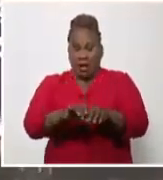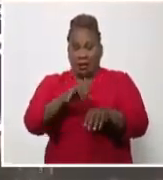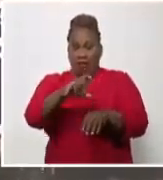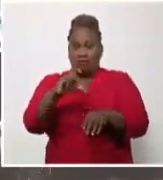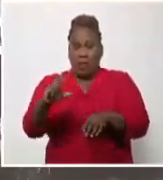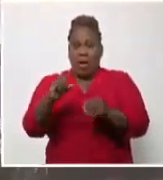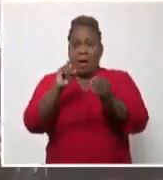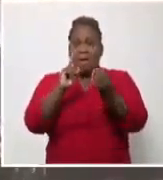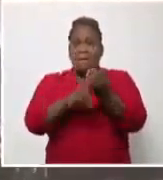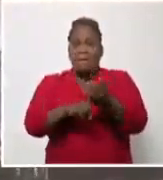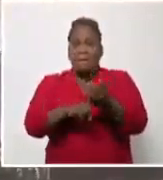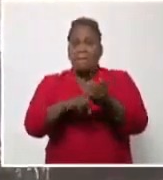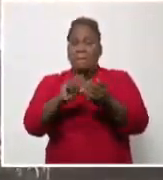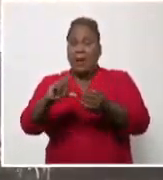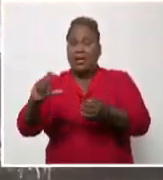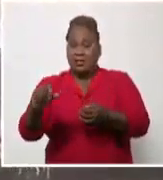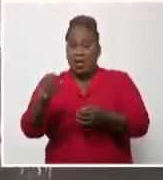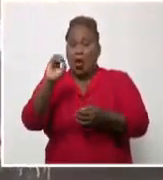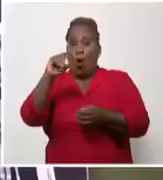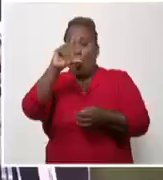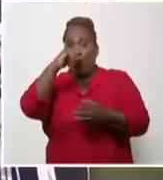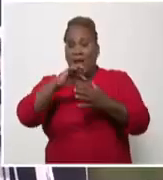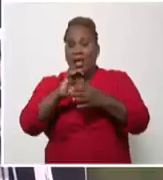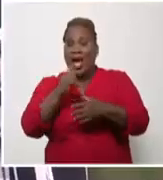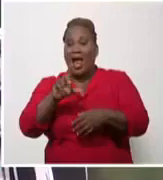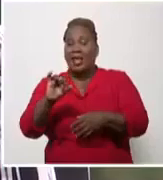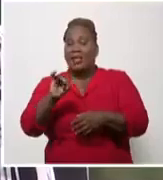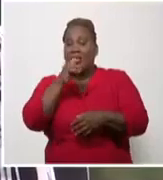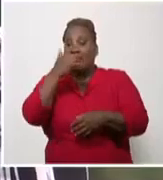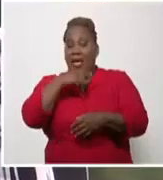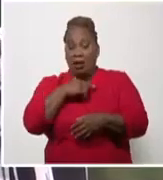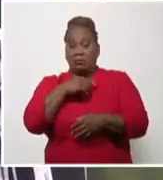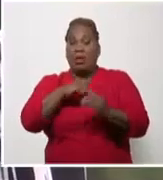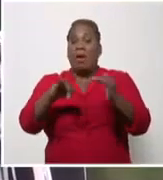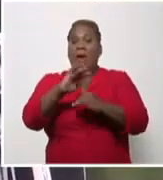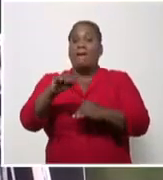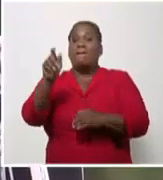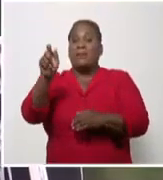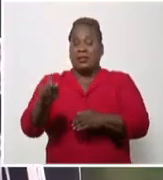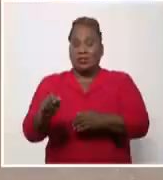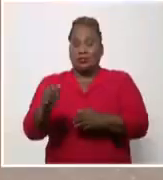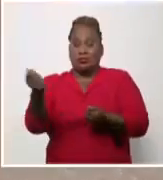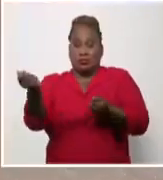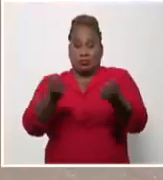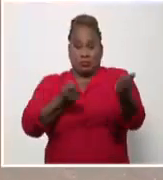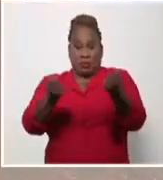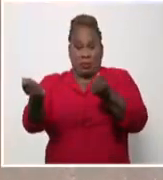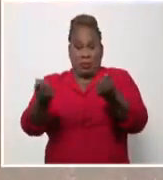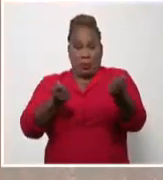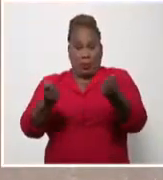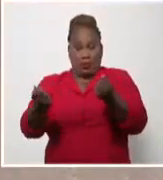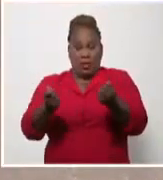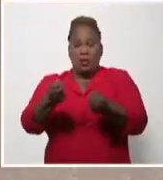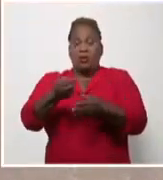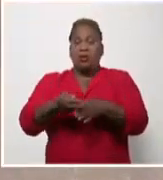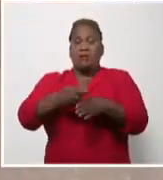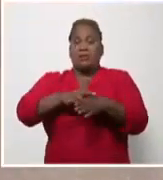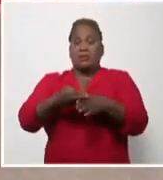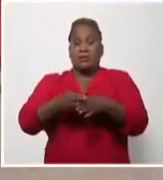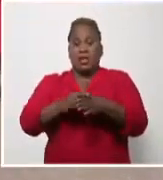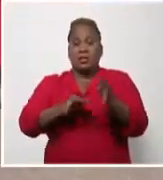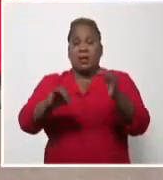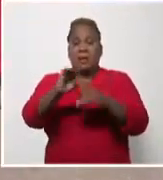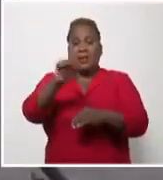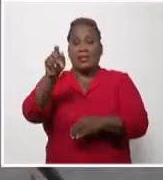del partido con la lidia tapia iglesias el ministro del transporte eduardo rodríguez dávila y representantes del ministerio